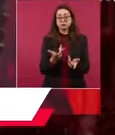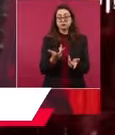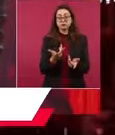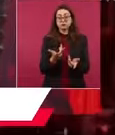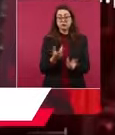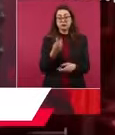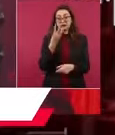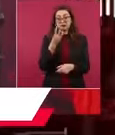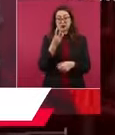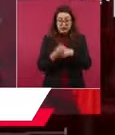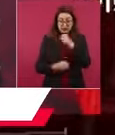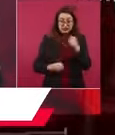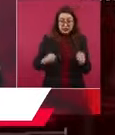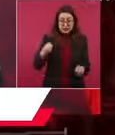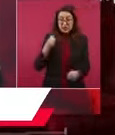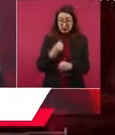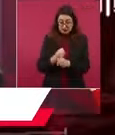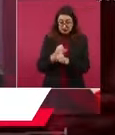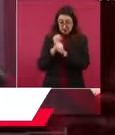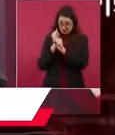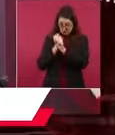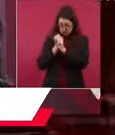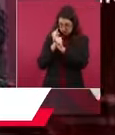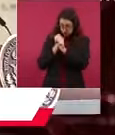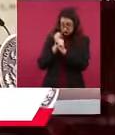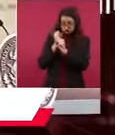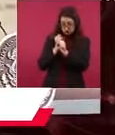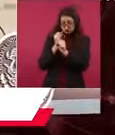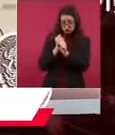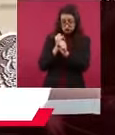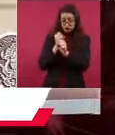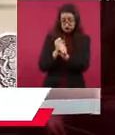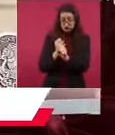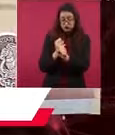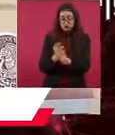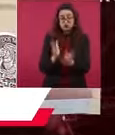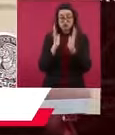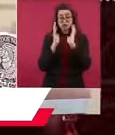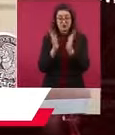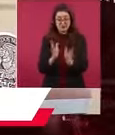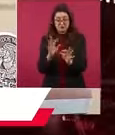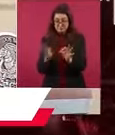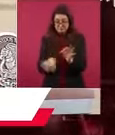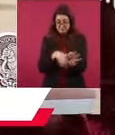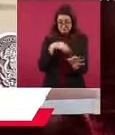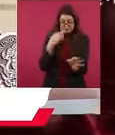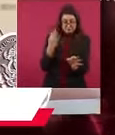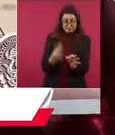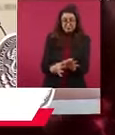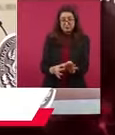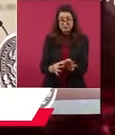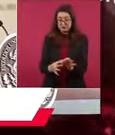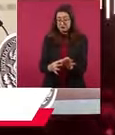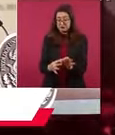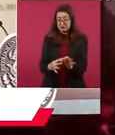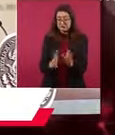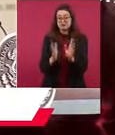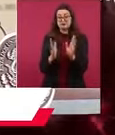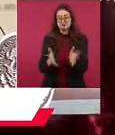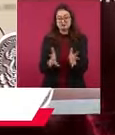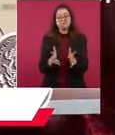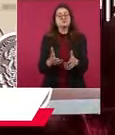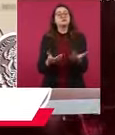Hizo varias preguntas. ¿Acaso nunca vio nada raro? ¿Cuáles eran los acuerdos? ¿Qué órdenes le daba? Y además,